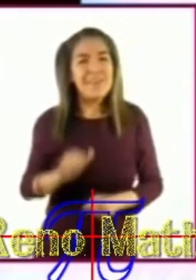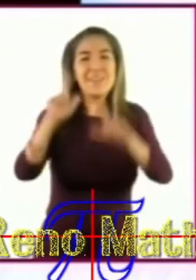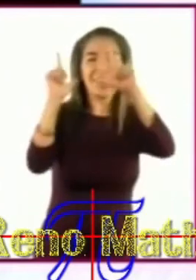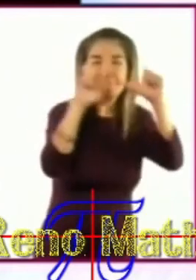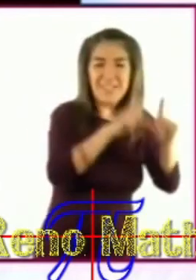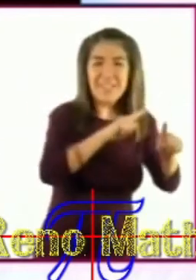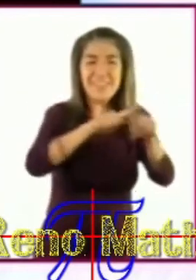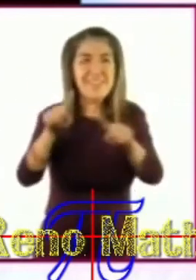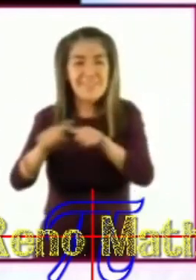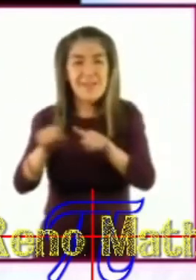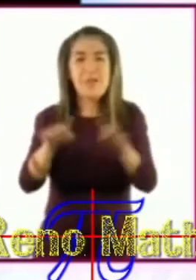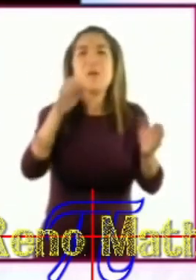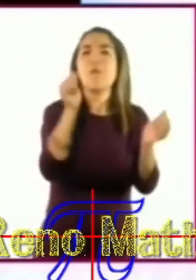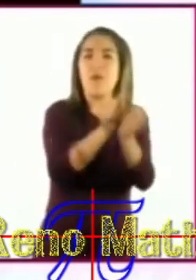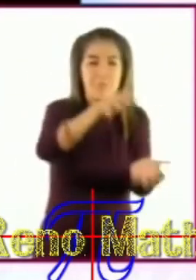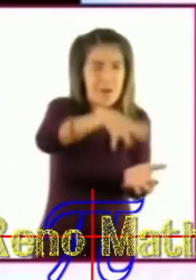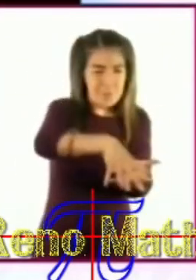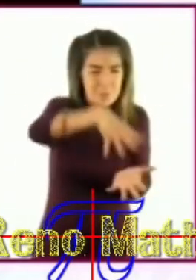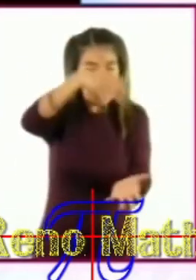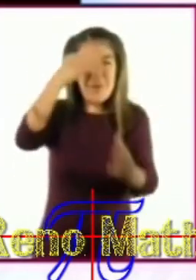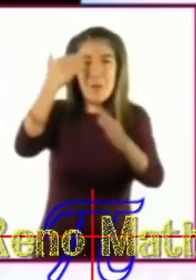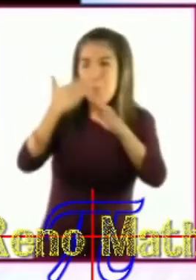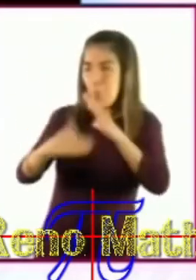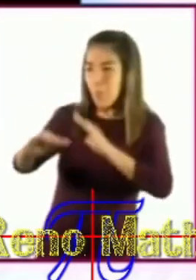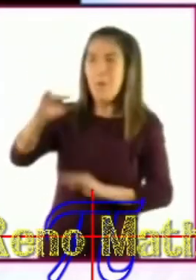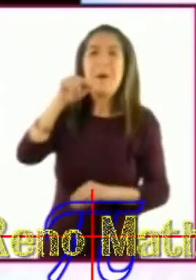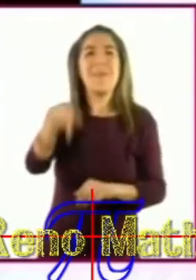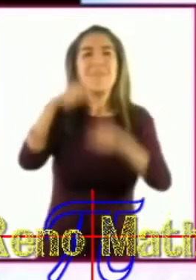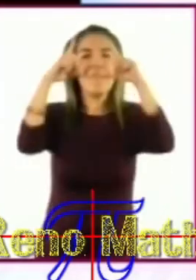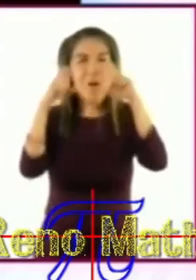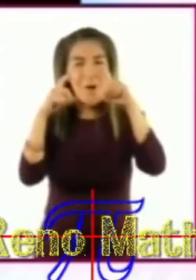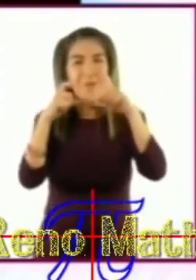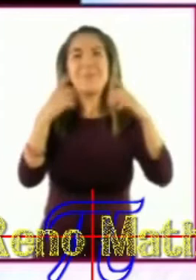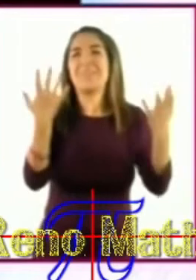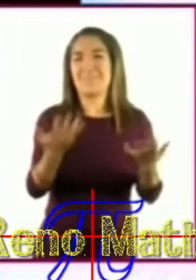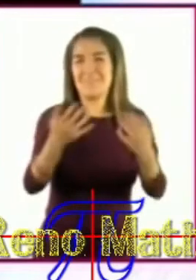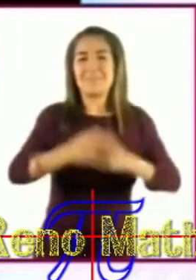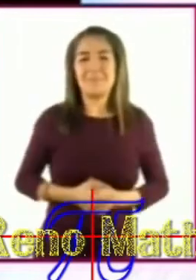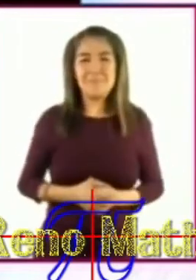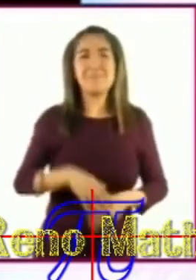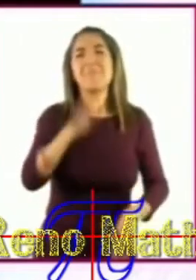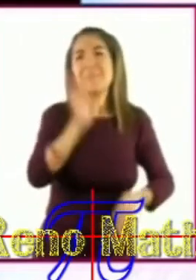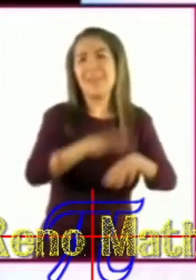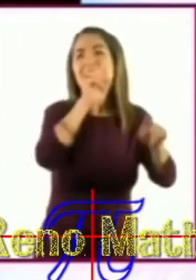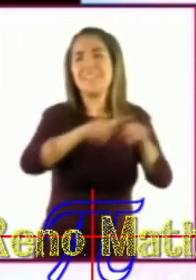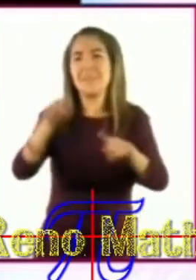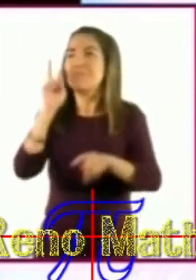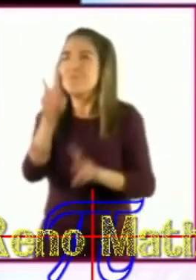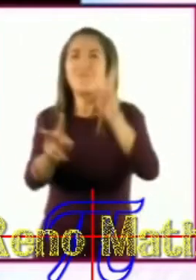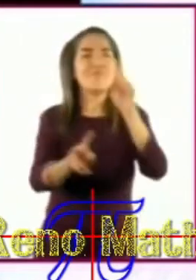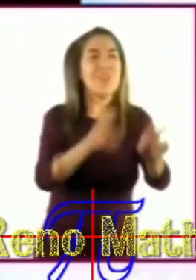sea, también el revelado era como que me llamaba mucho la atención. Y obras, todo el tiempo estoy